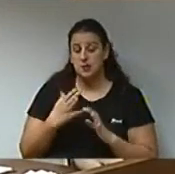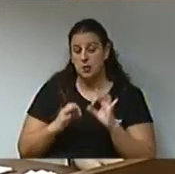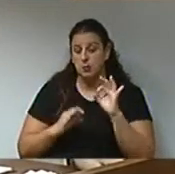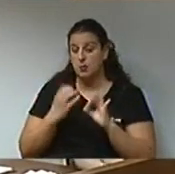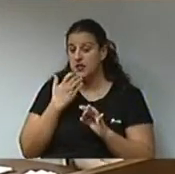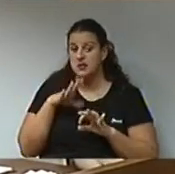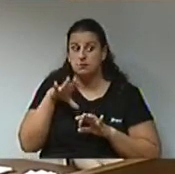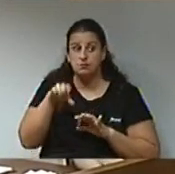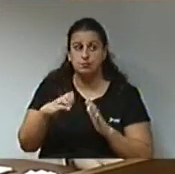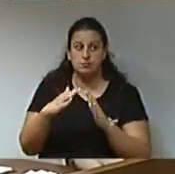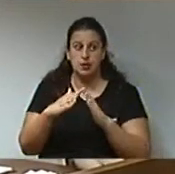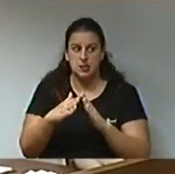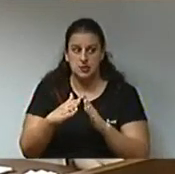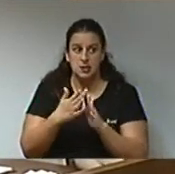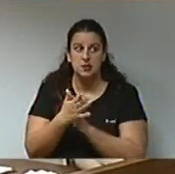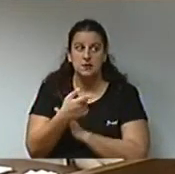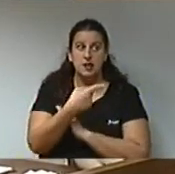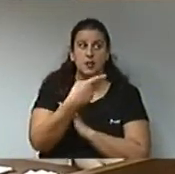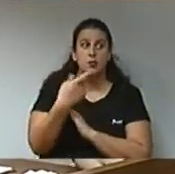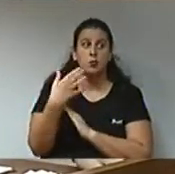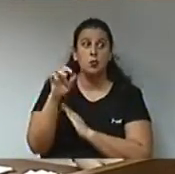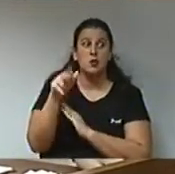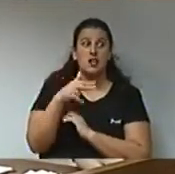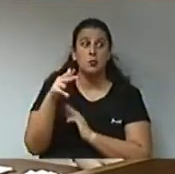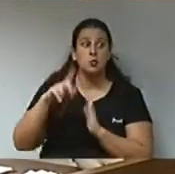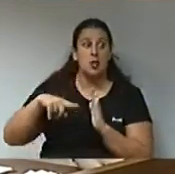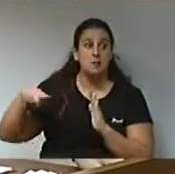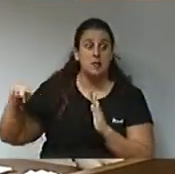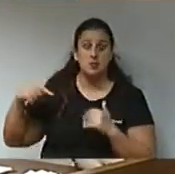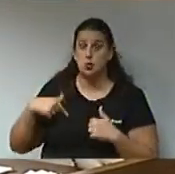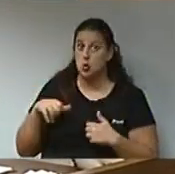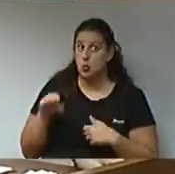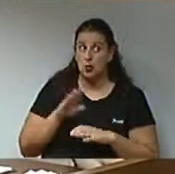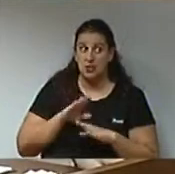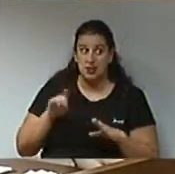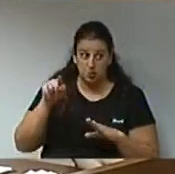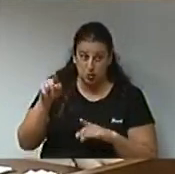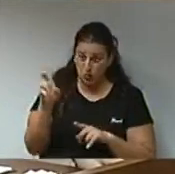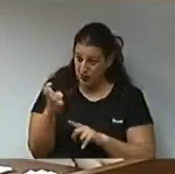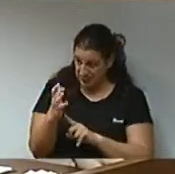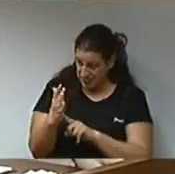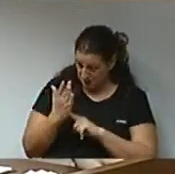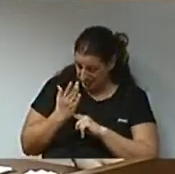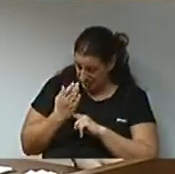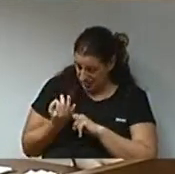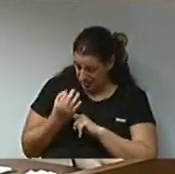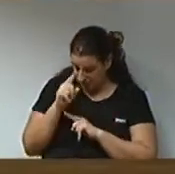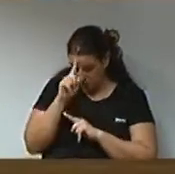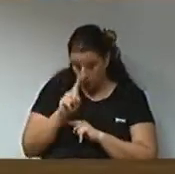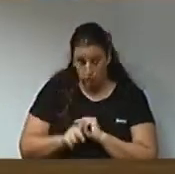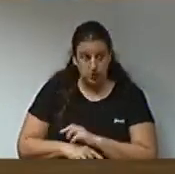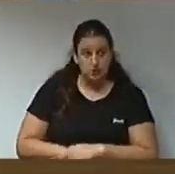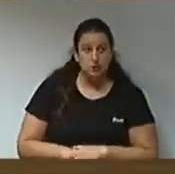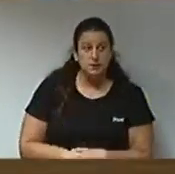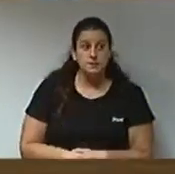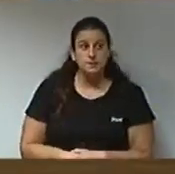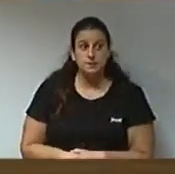de la vivienda, lo que supone una media de 150 euros al mes. Yo la verdad es que no sé lo que ha venido usted hoy a presentar aquí.